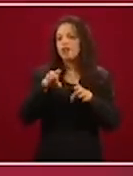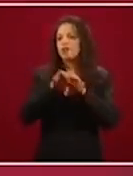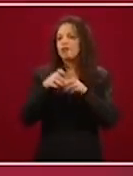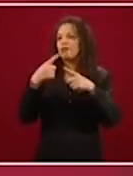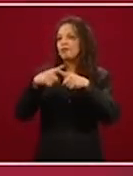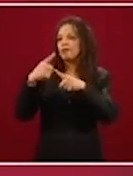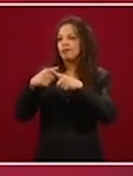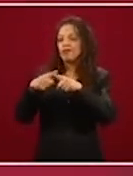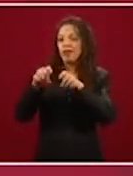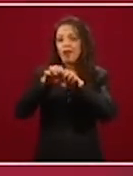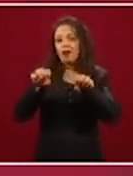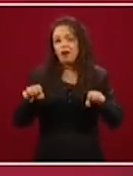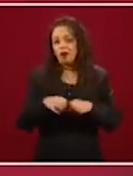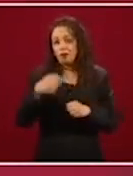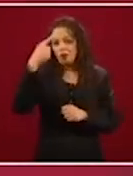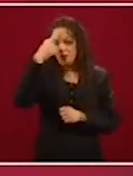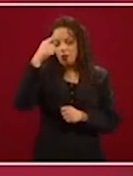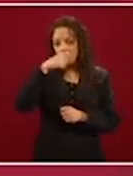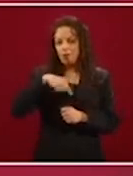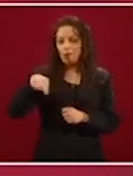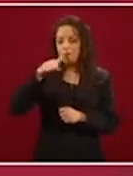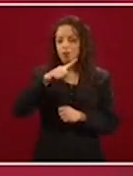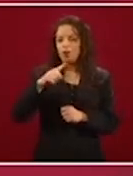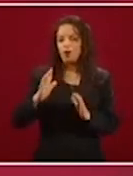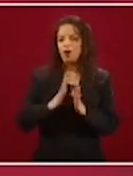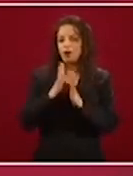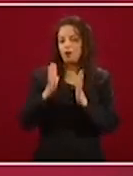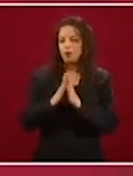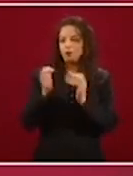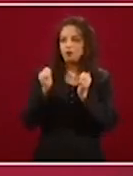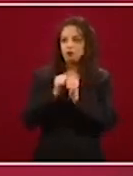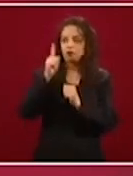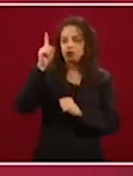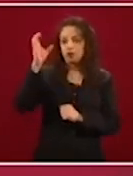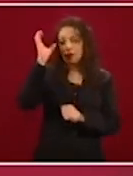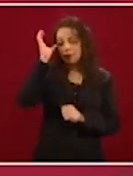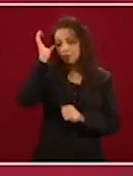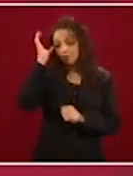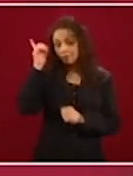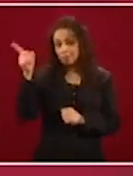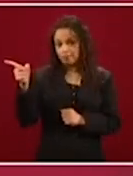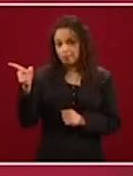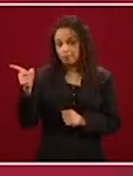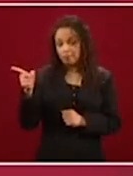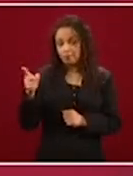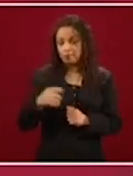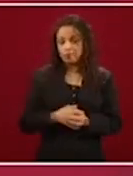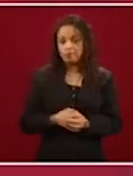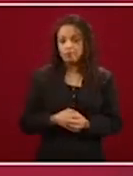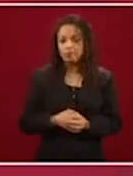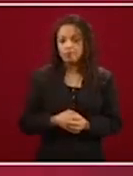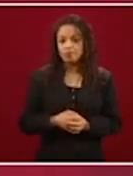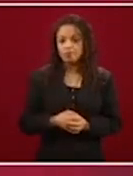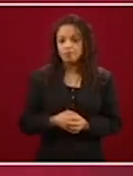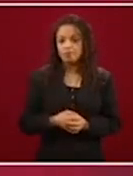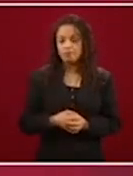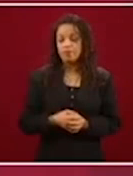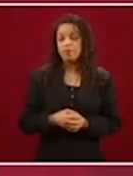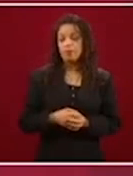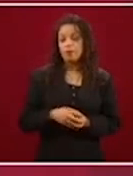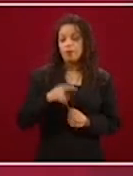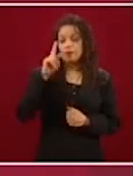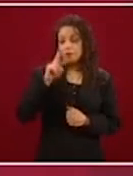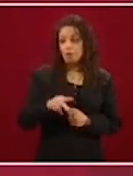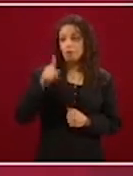tenido una gran colaboración del gobierno del chino china tengo una actitud encomiable con